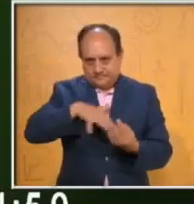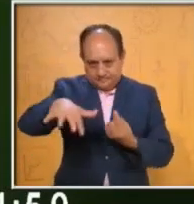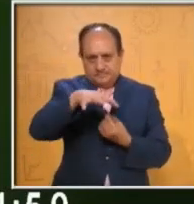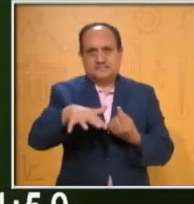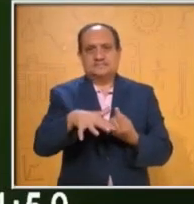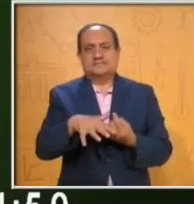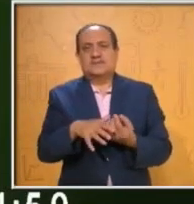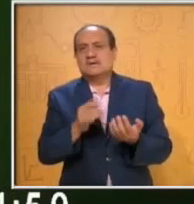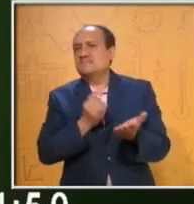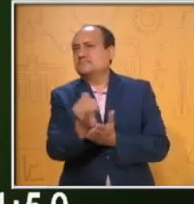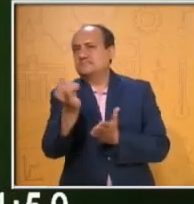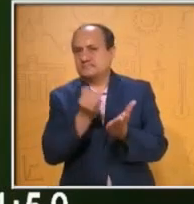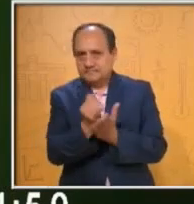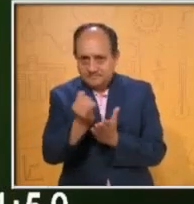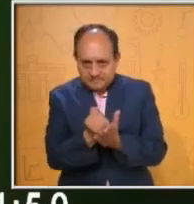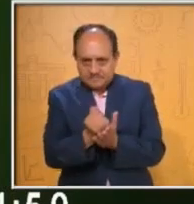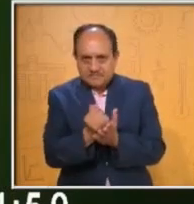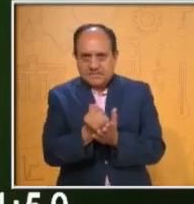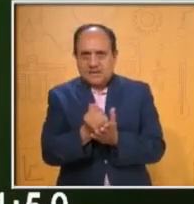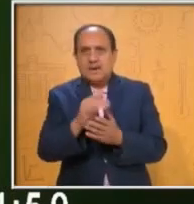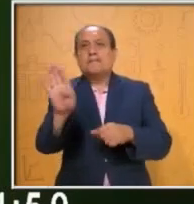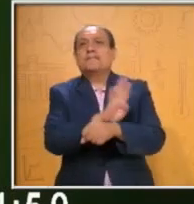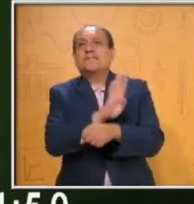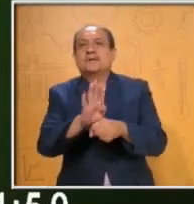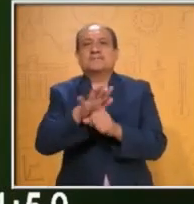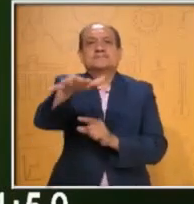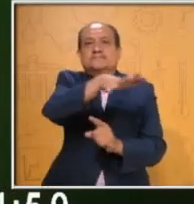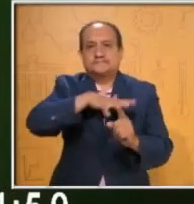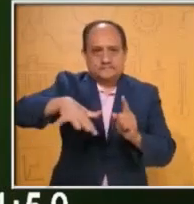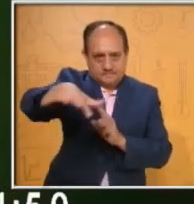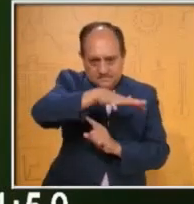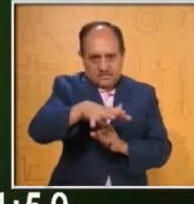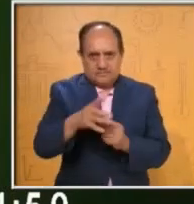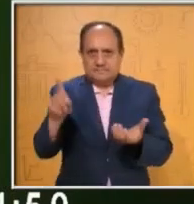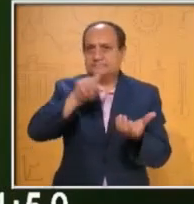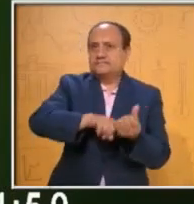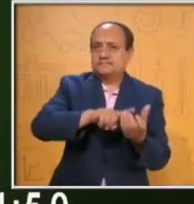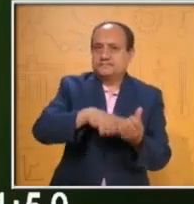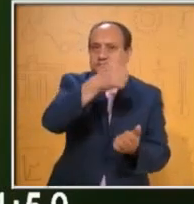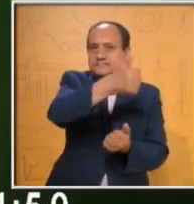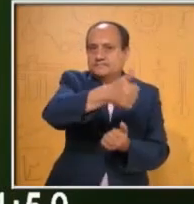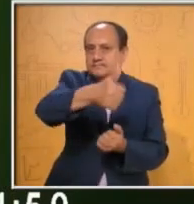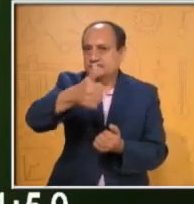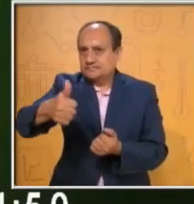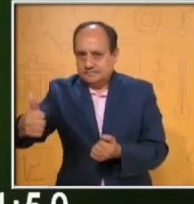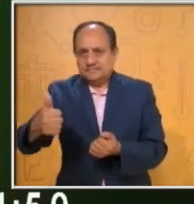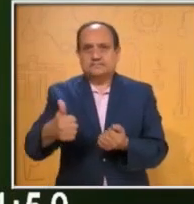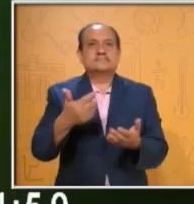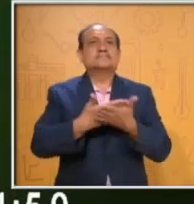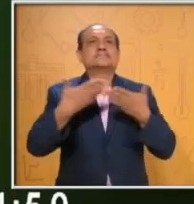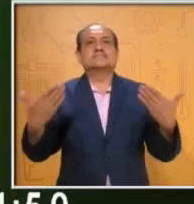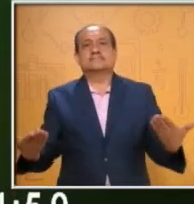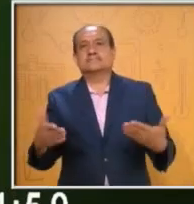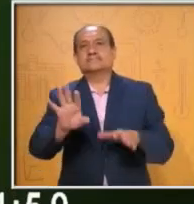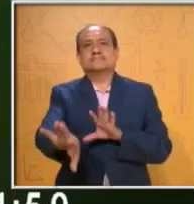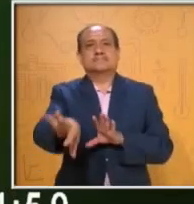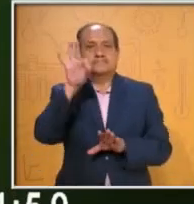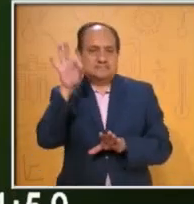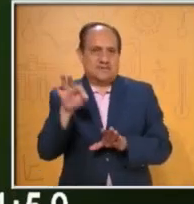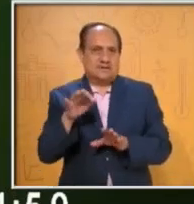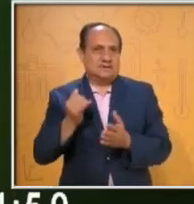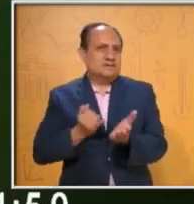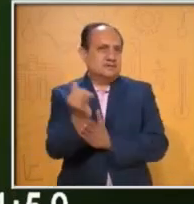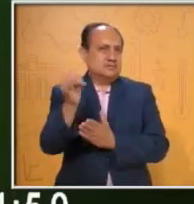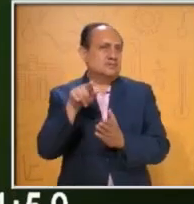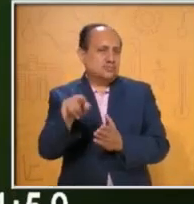y tomar decisiones para beneficiar a todos los integrantes. Muy bien. Y ahora sí, elige las decisiones que